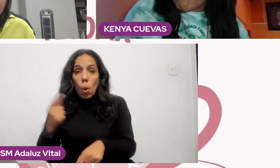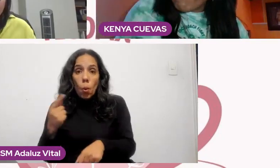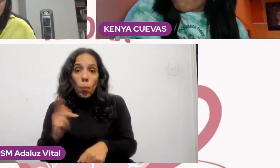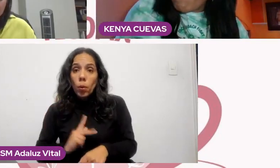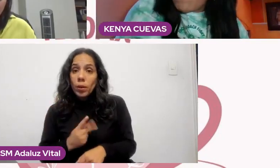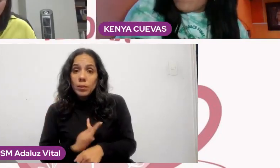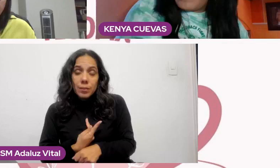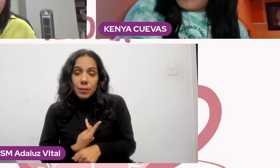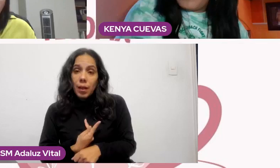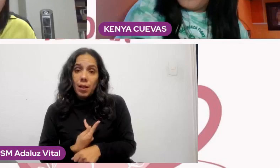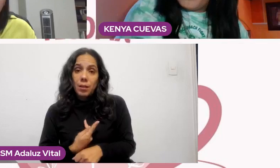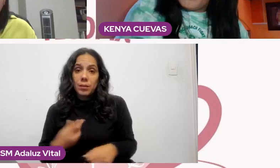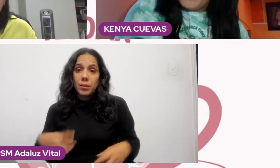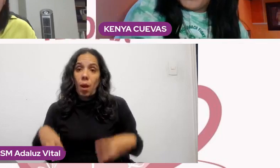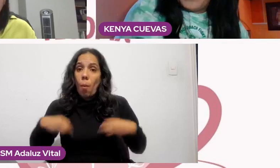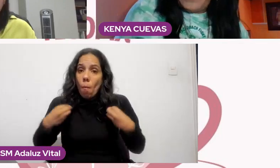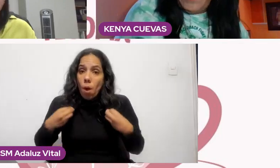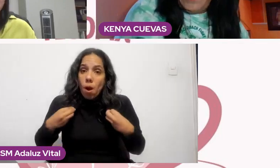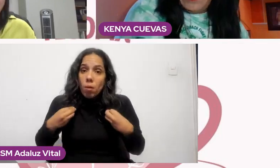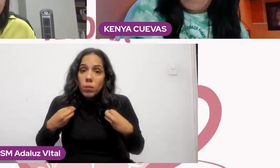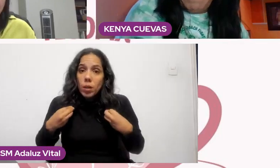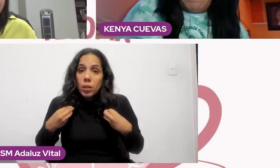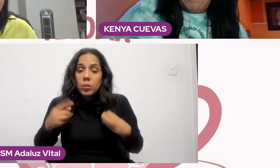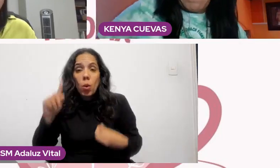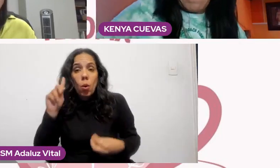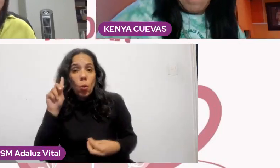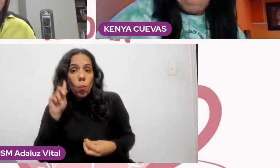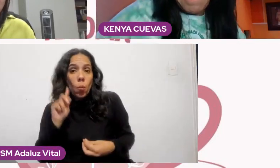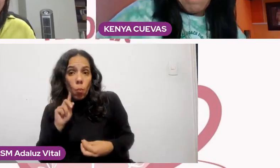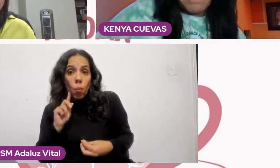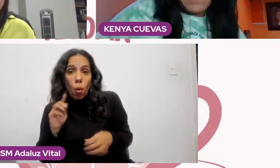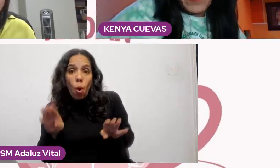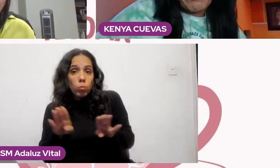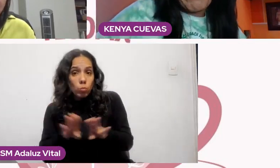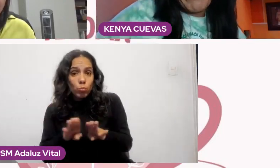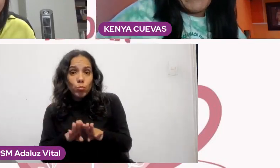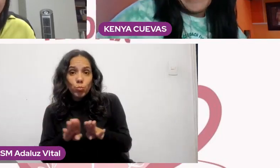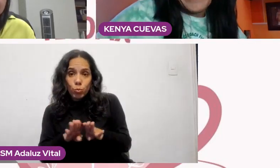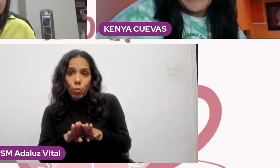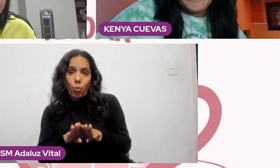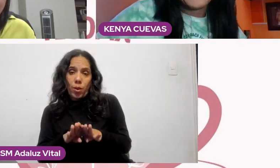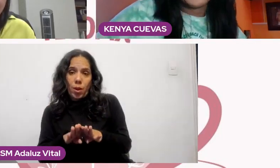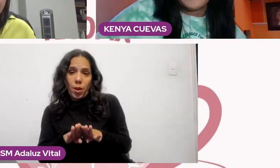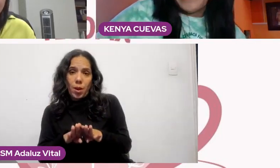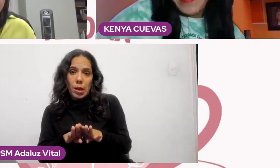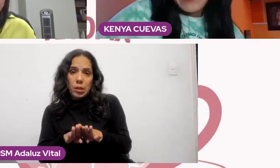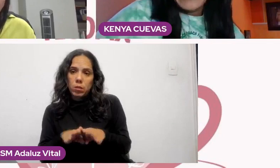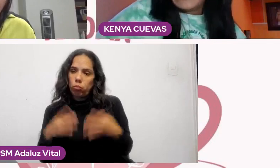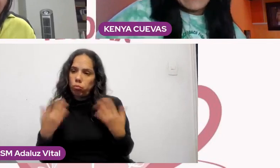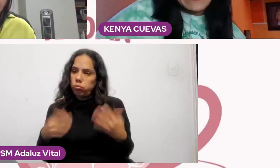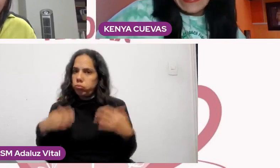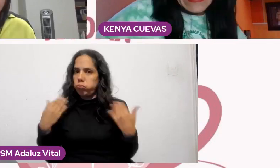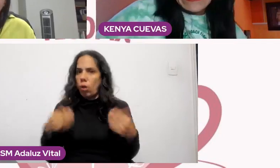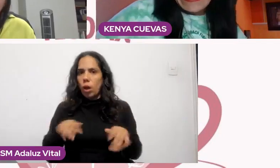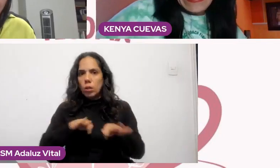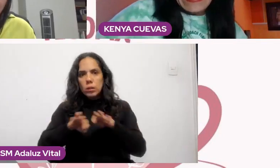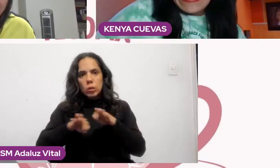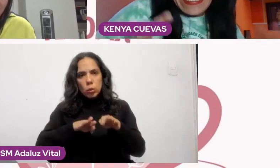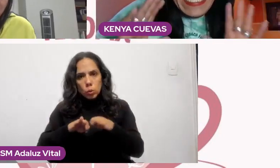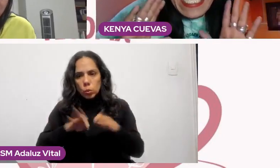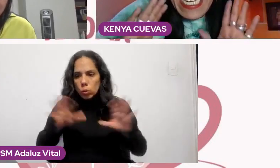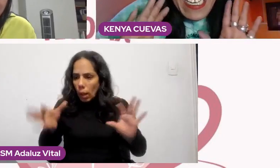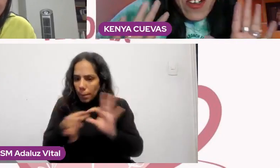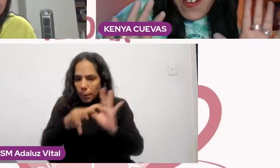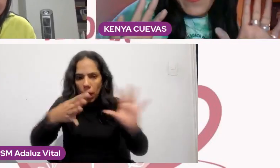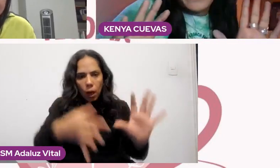de verdad, y es un trabajo, como bien se reconoce, yo creo que es un trabajo sociedad, autoridades, en coordinación, porque